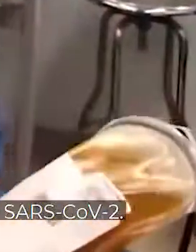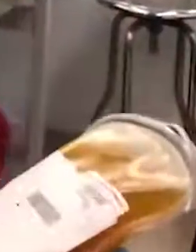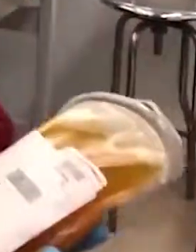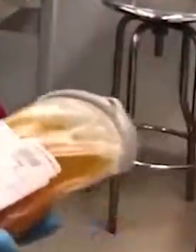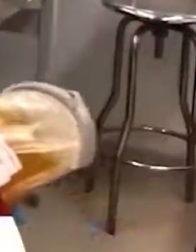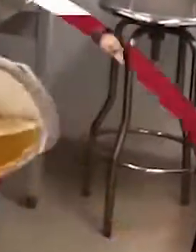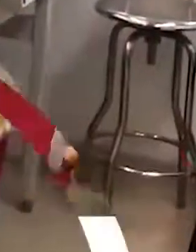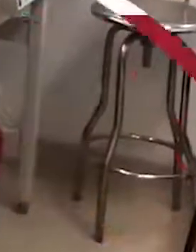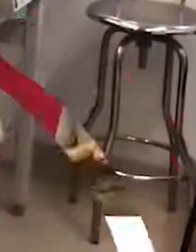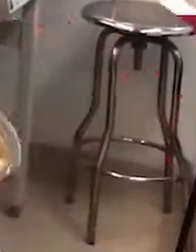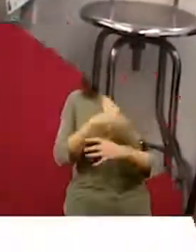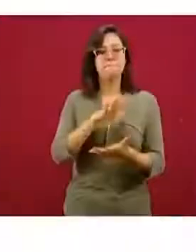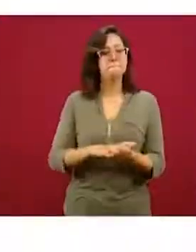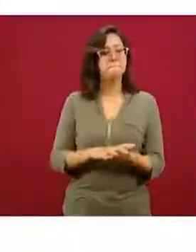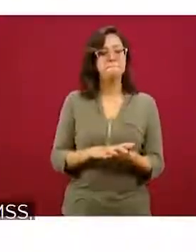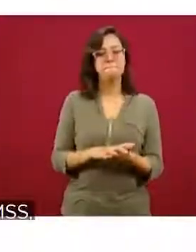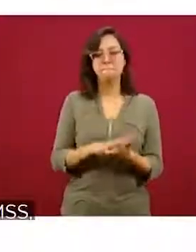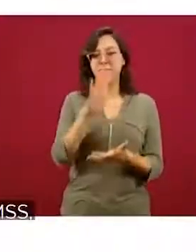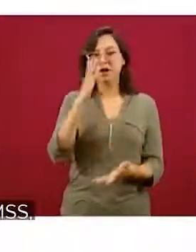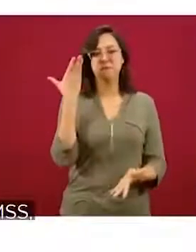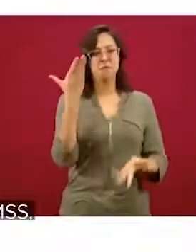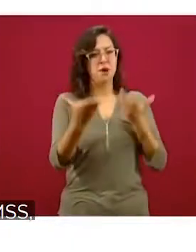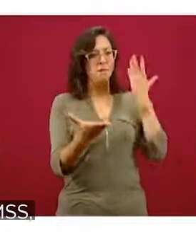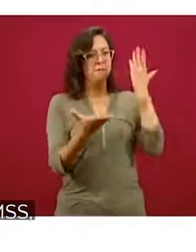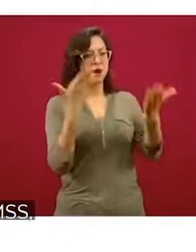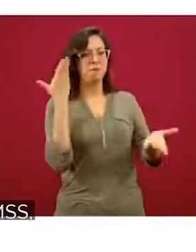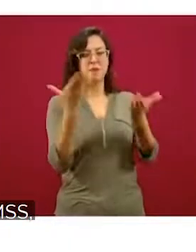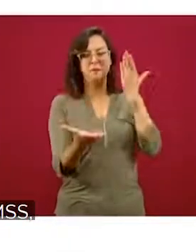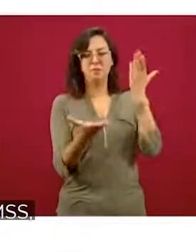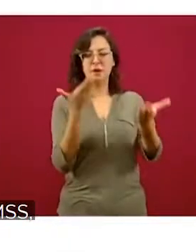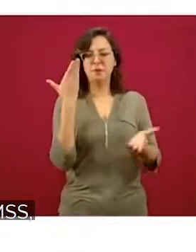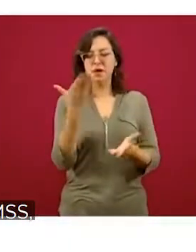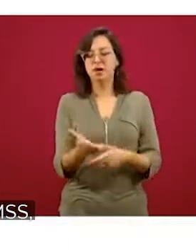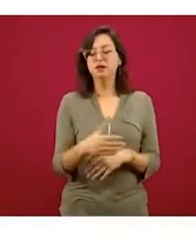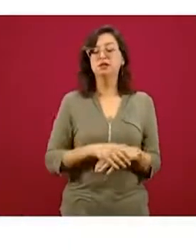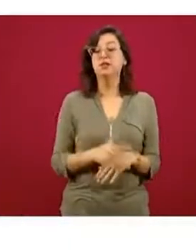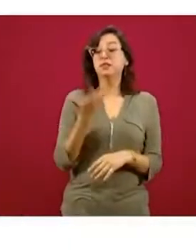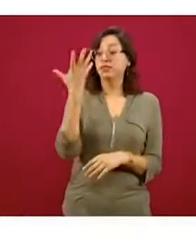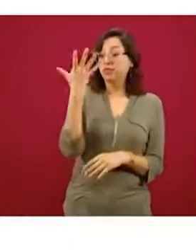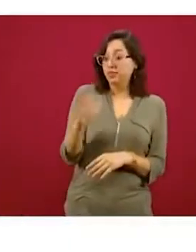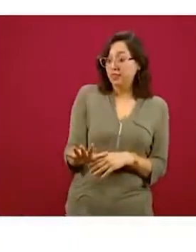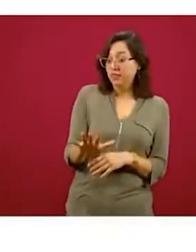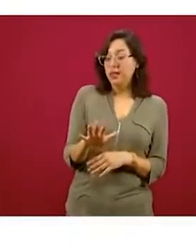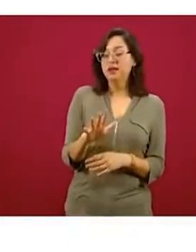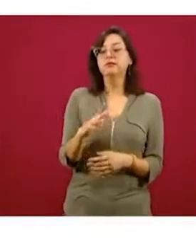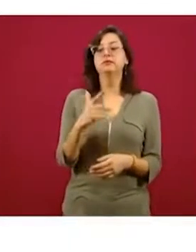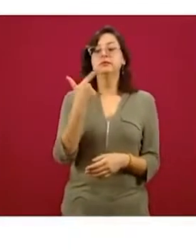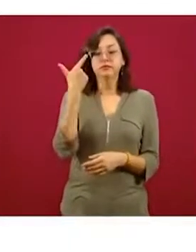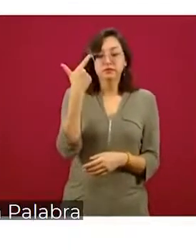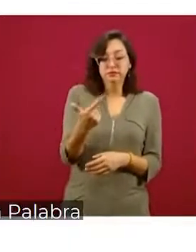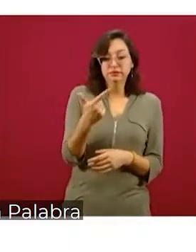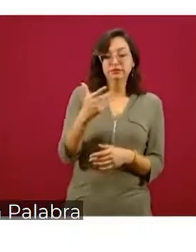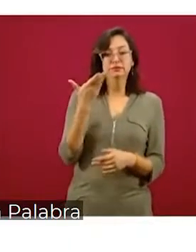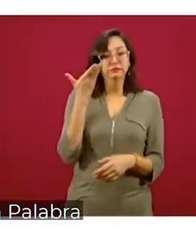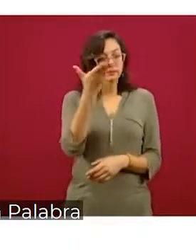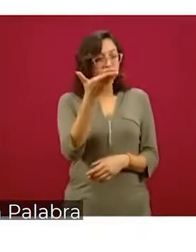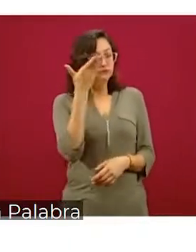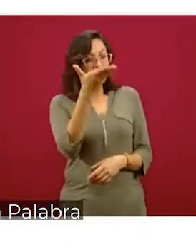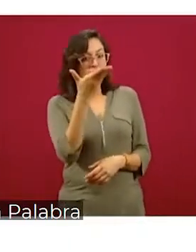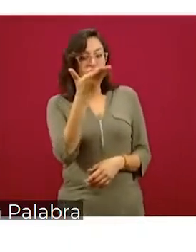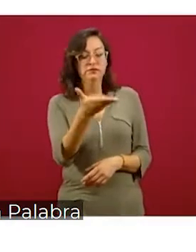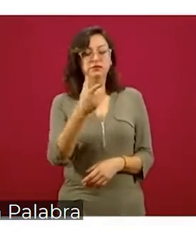2 la directora de incorporación y recaudación de links maestra norma gabriela lópez castañeda informó